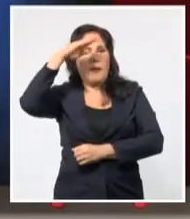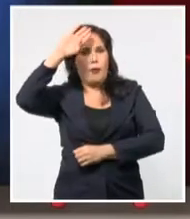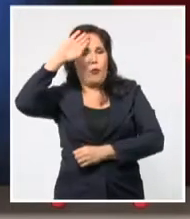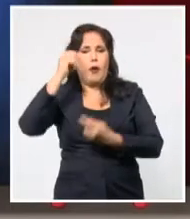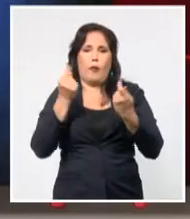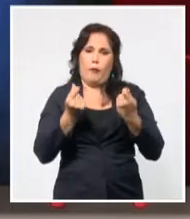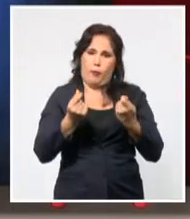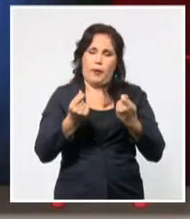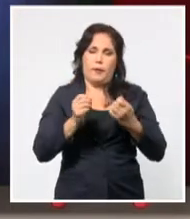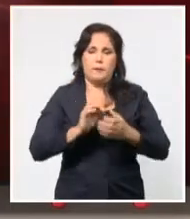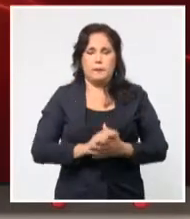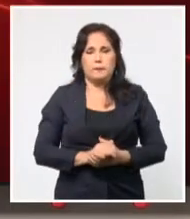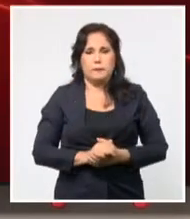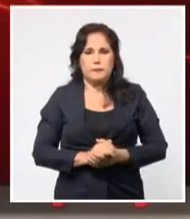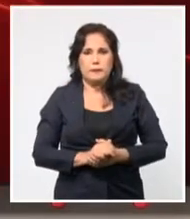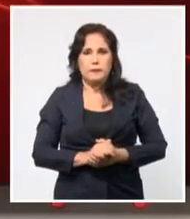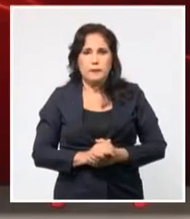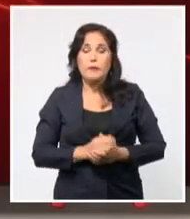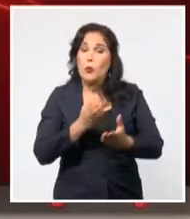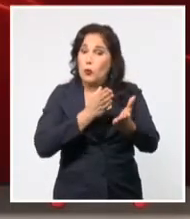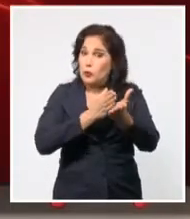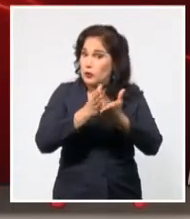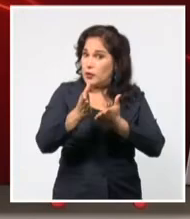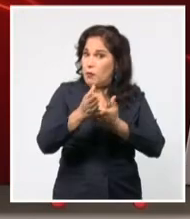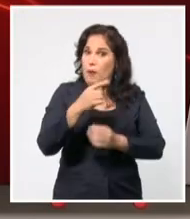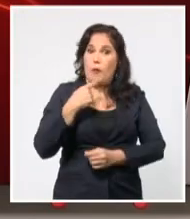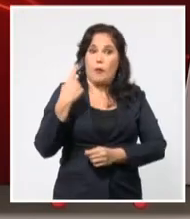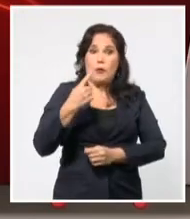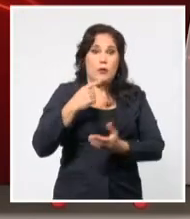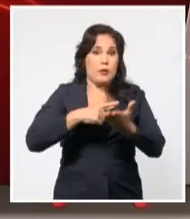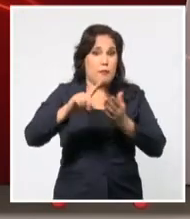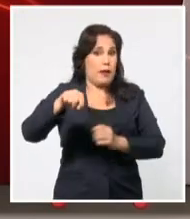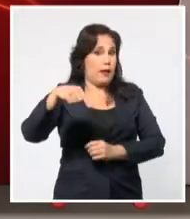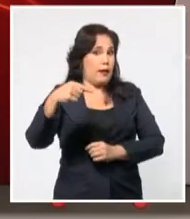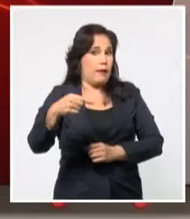la humanidad. Síganos en Comentar Cuba, su criterio nos interesa. Muy buenas tardes.